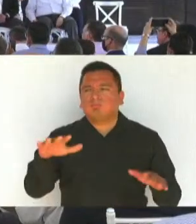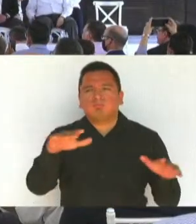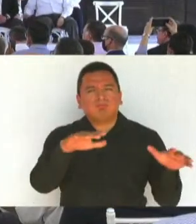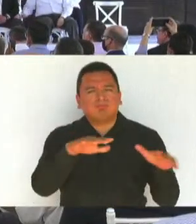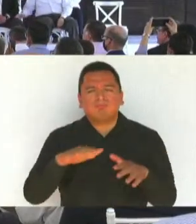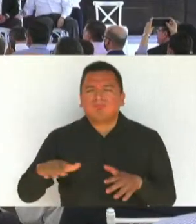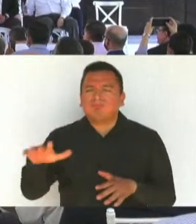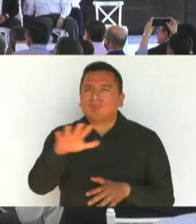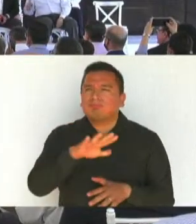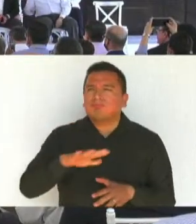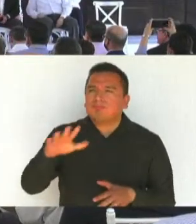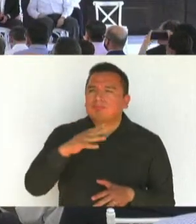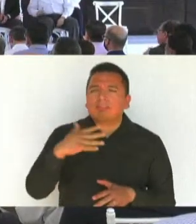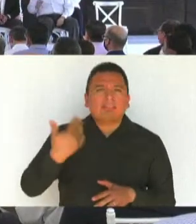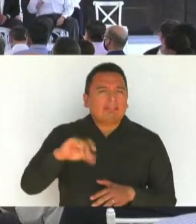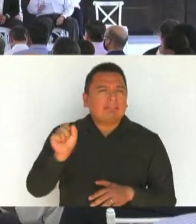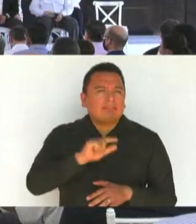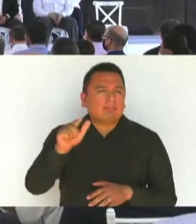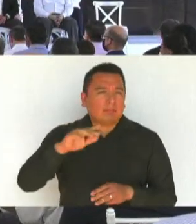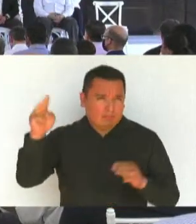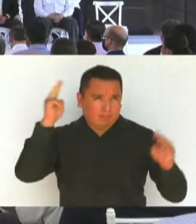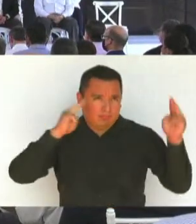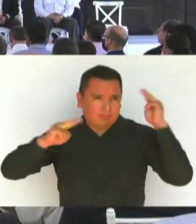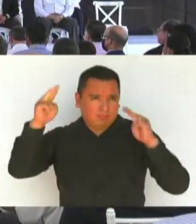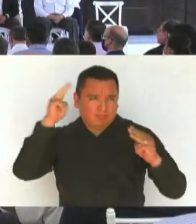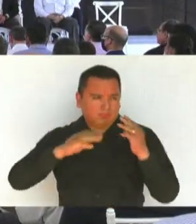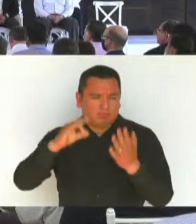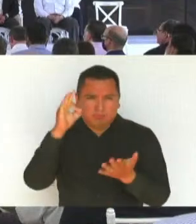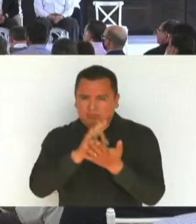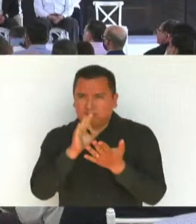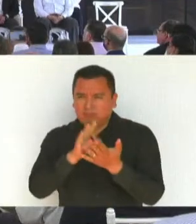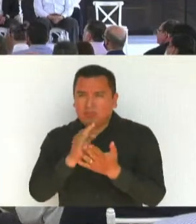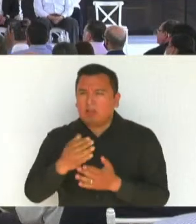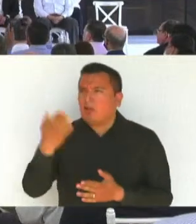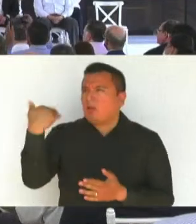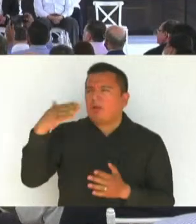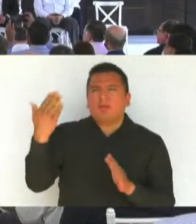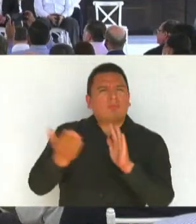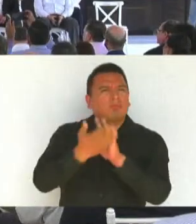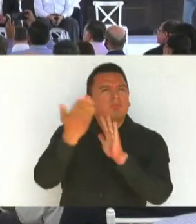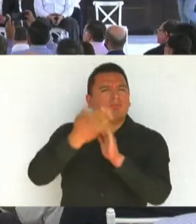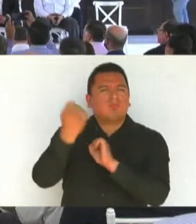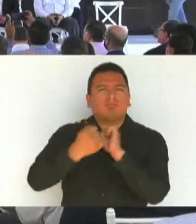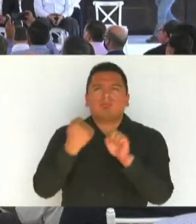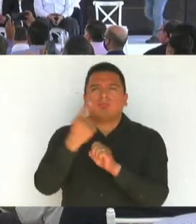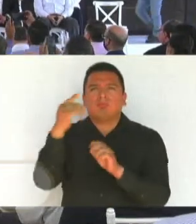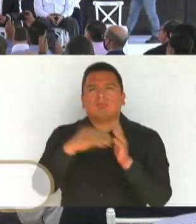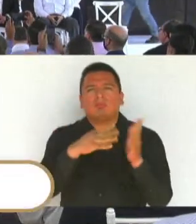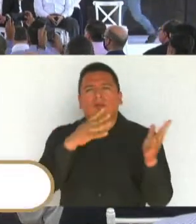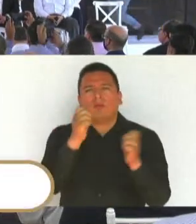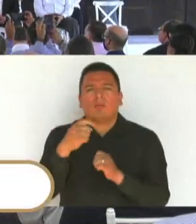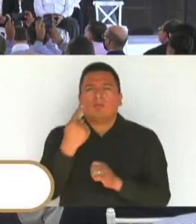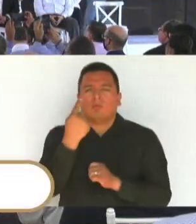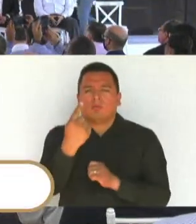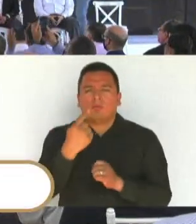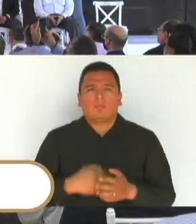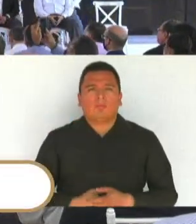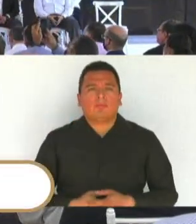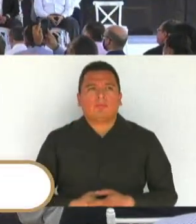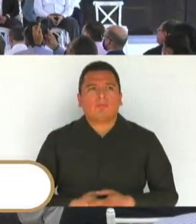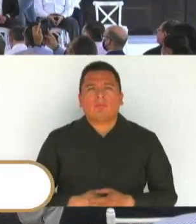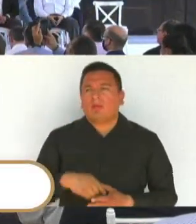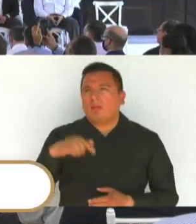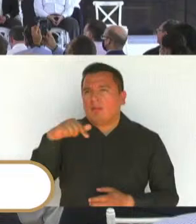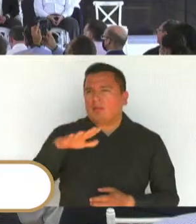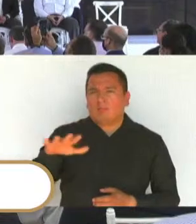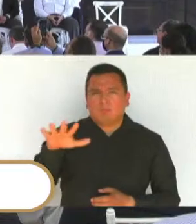que es el Museo de los Metales, un edificio construido en 1901 y que es parte de la historia de